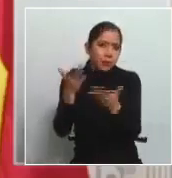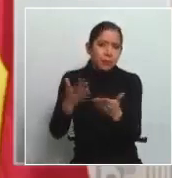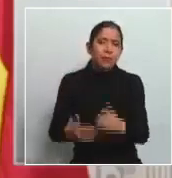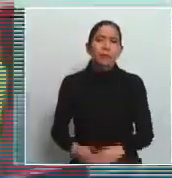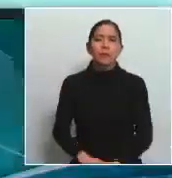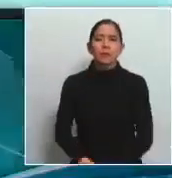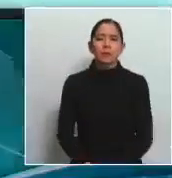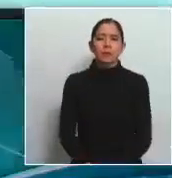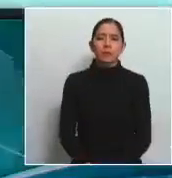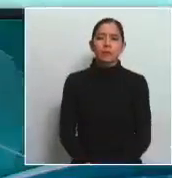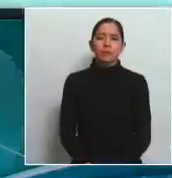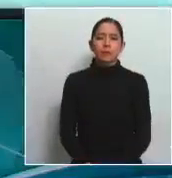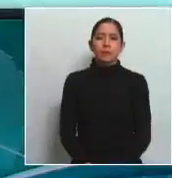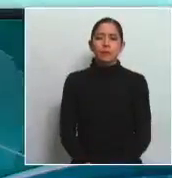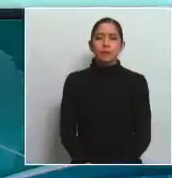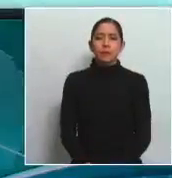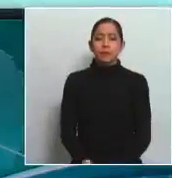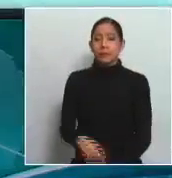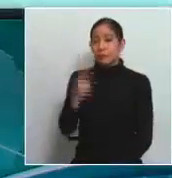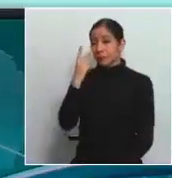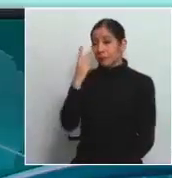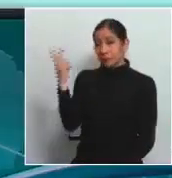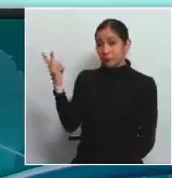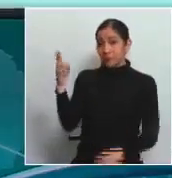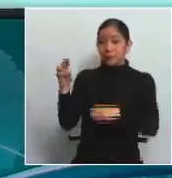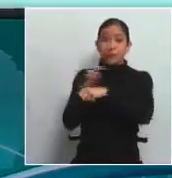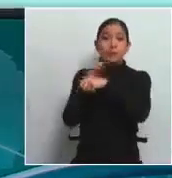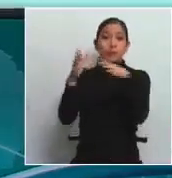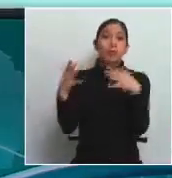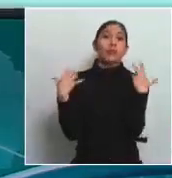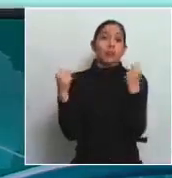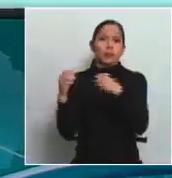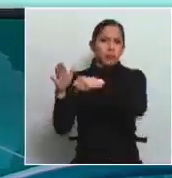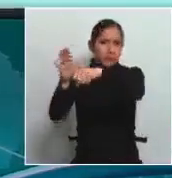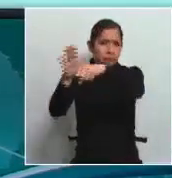Y es de esa manera que se ha instado a la población a no bajar